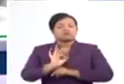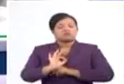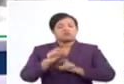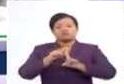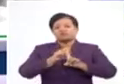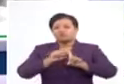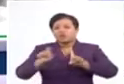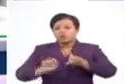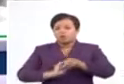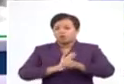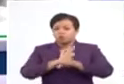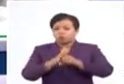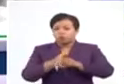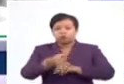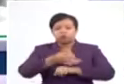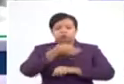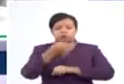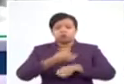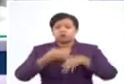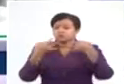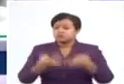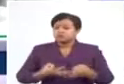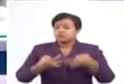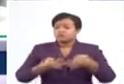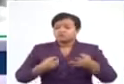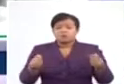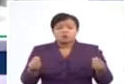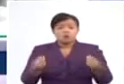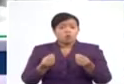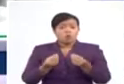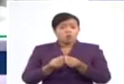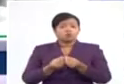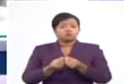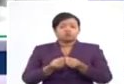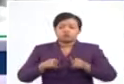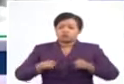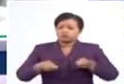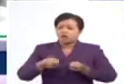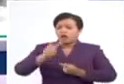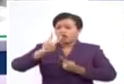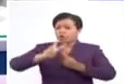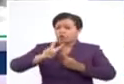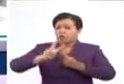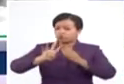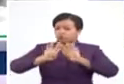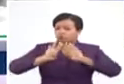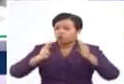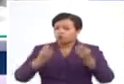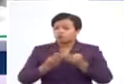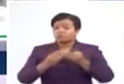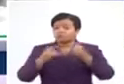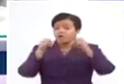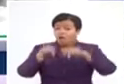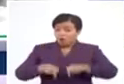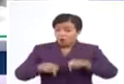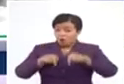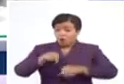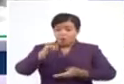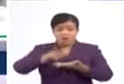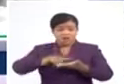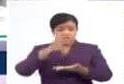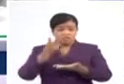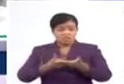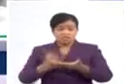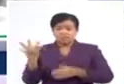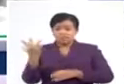de la pandemia, siempre con el acompañamiento del sistema de la radio cubana. Está junto a nosotros la intérprete de lengua de señas, Maday